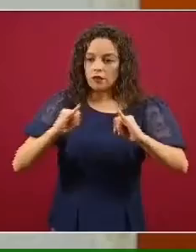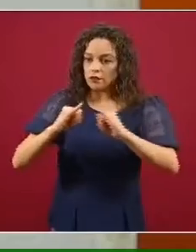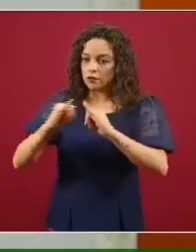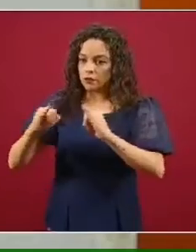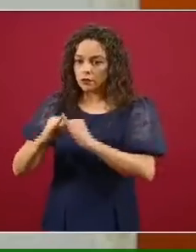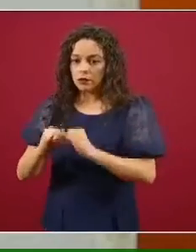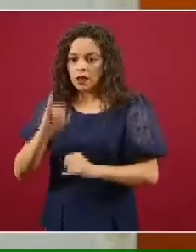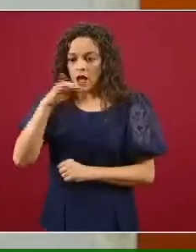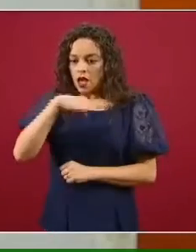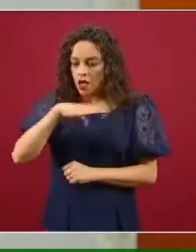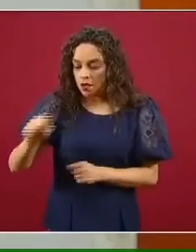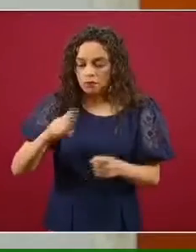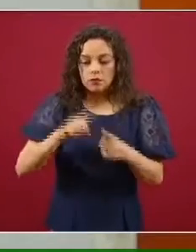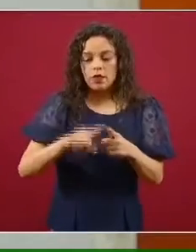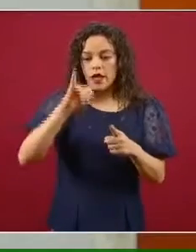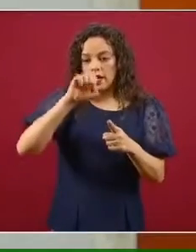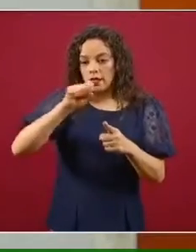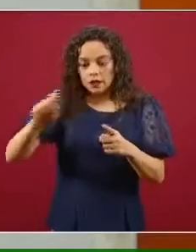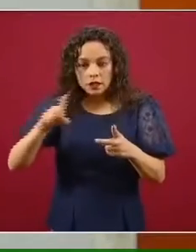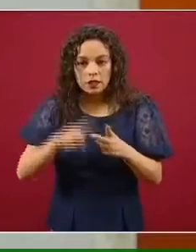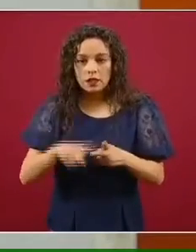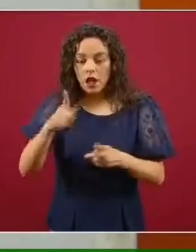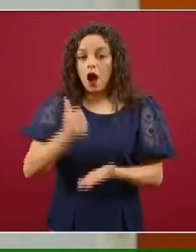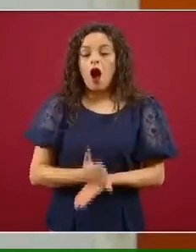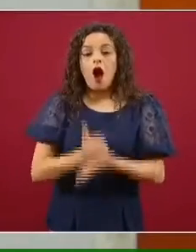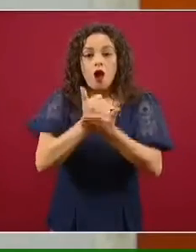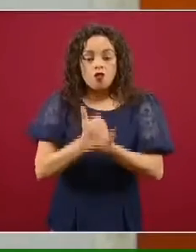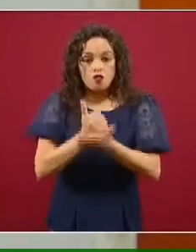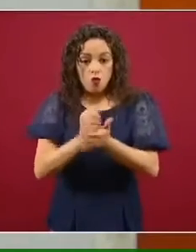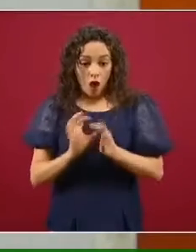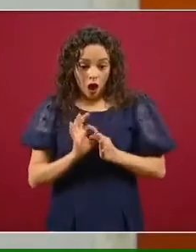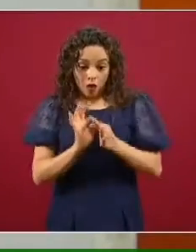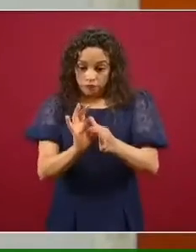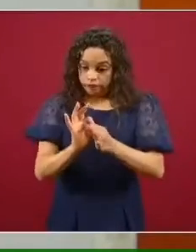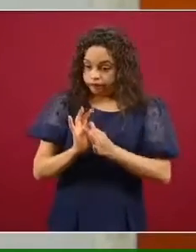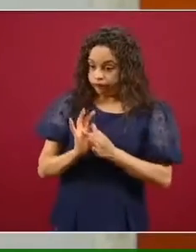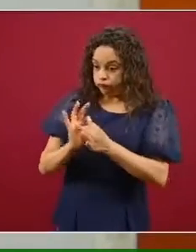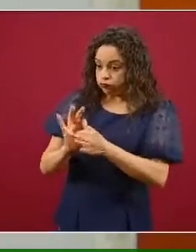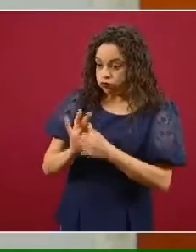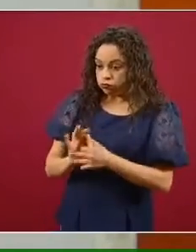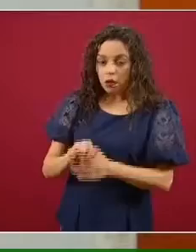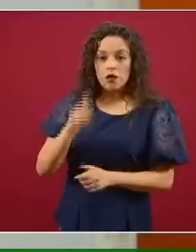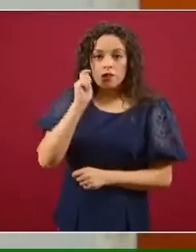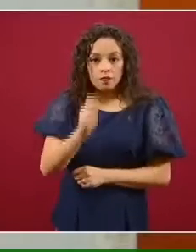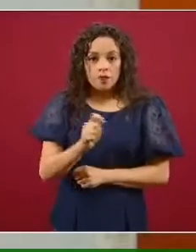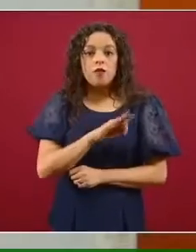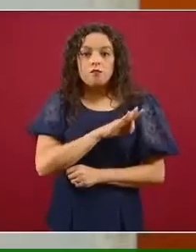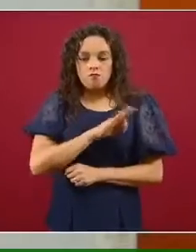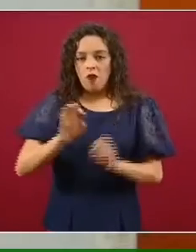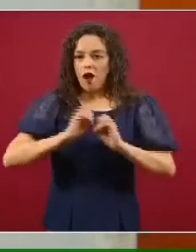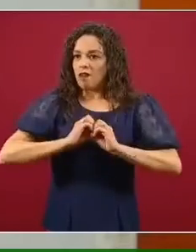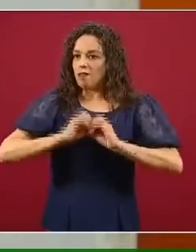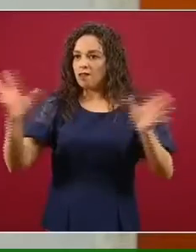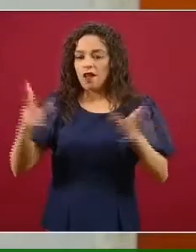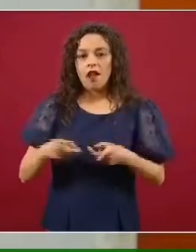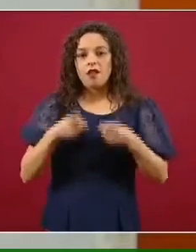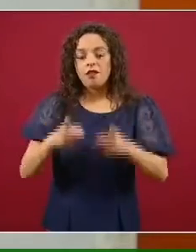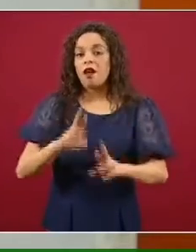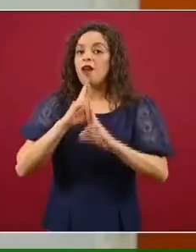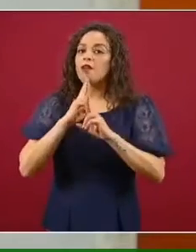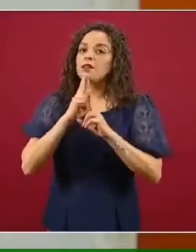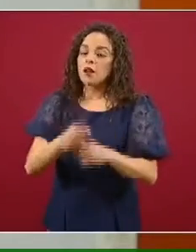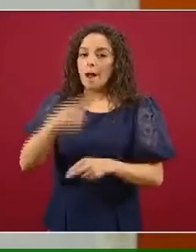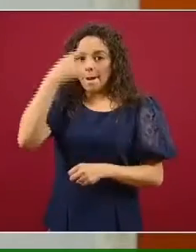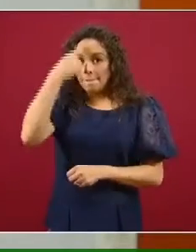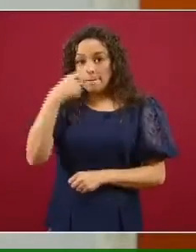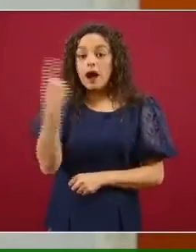instituciones, SIMS, SISTE, que nos ayudan a coordinarnos y que nos ayudan a tener estos elementos de respuesta claros para acciones,